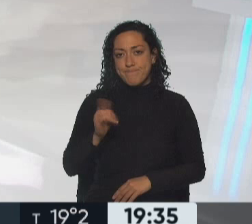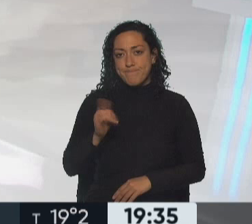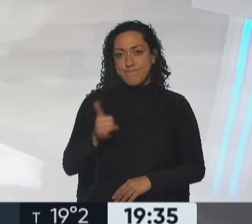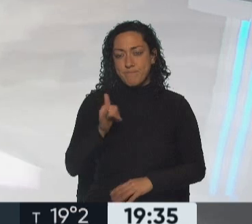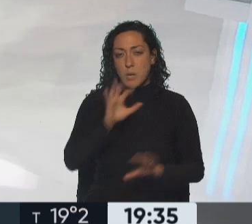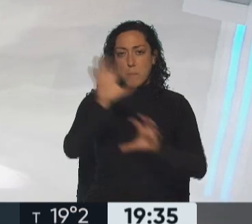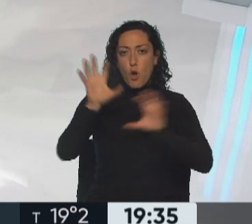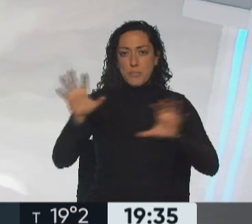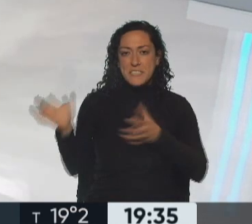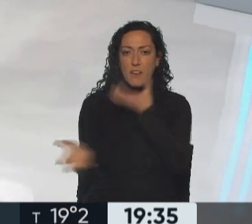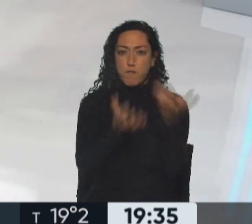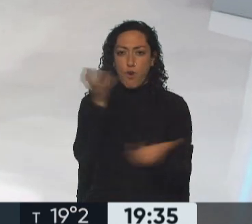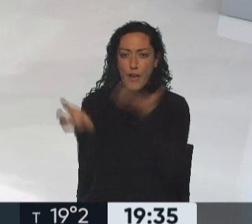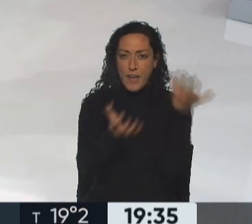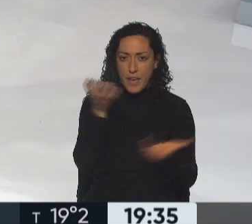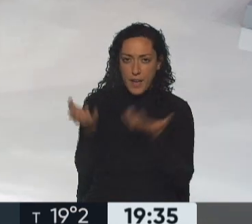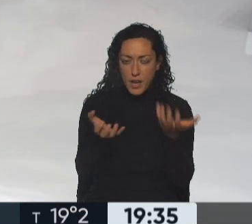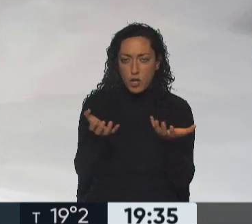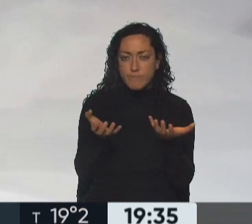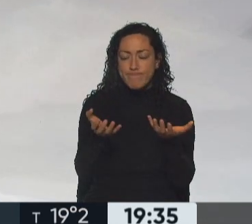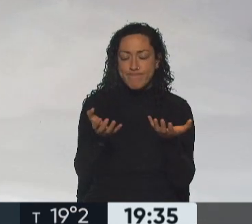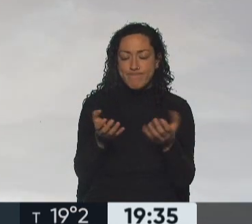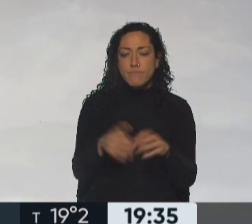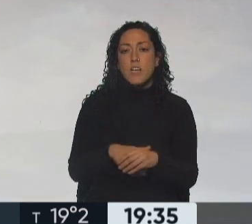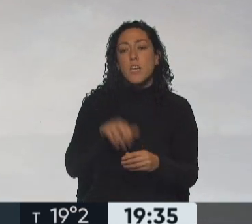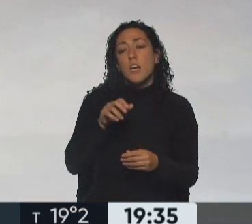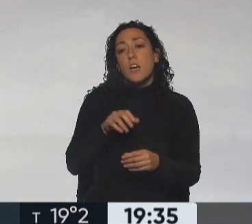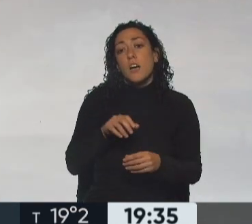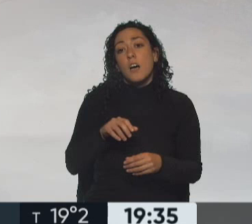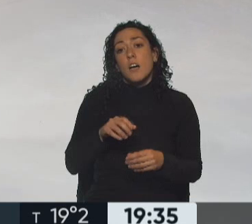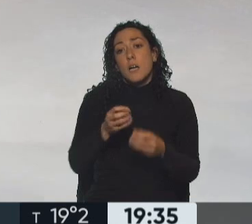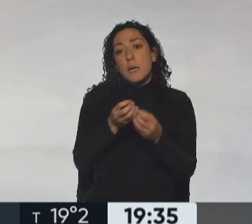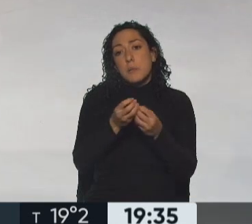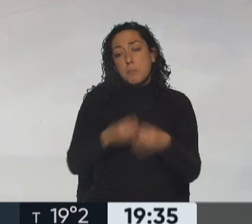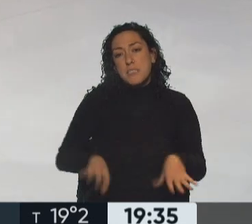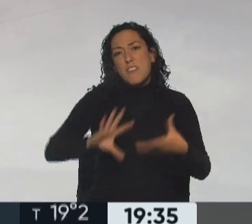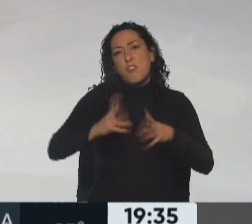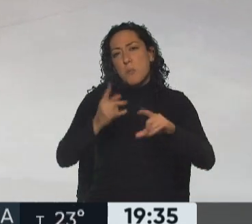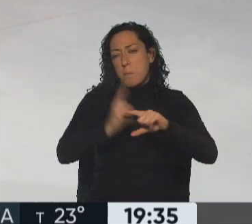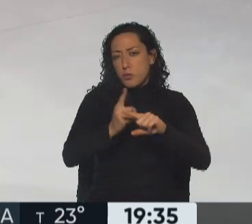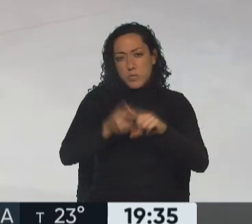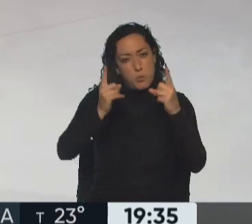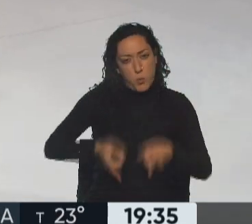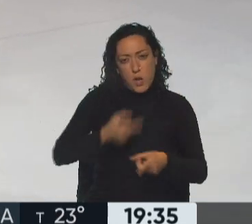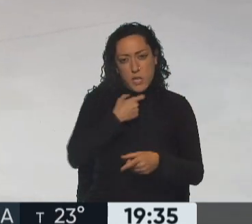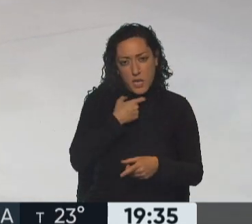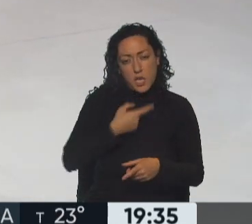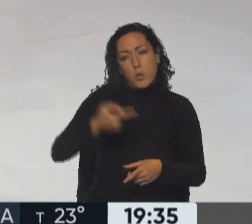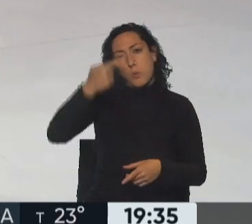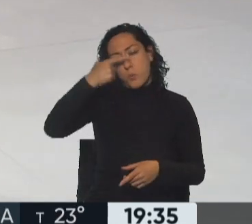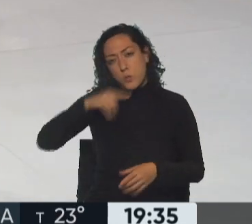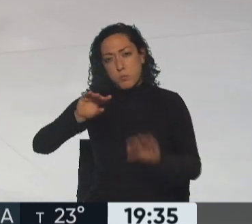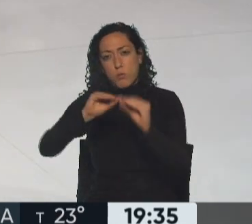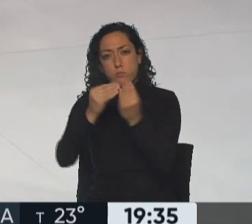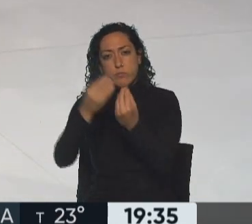Provincias bajo fuego, pero la presentación de esta siguiente nota quiero arrancarla de manera positiva para luego hacer reflexión